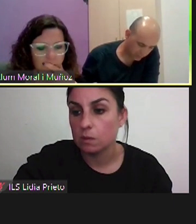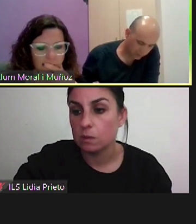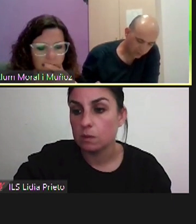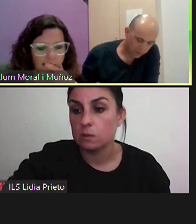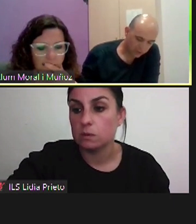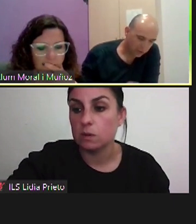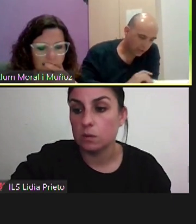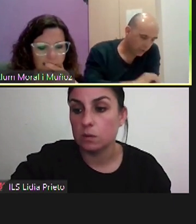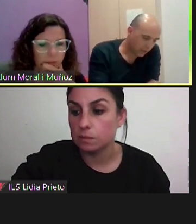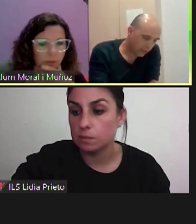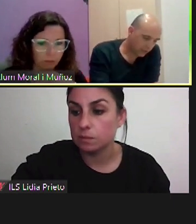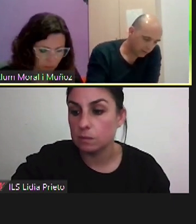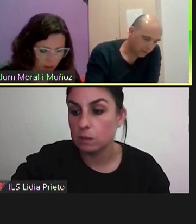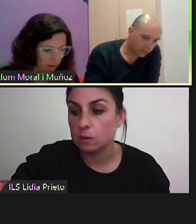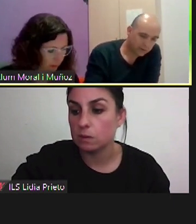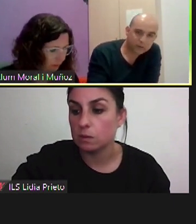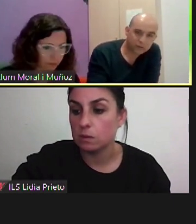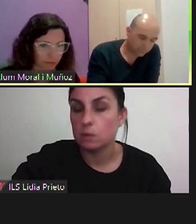mental.